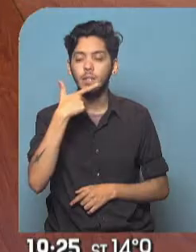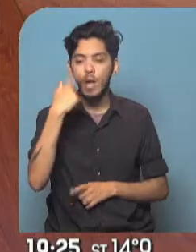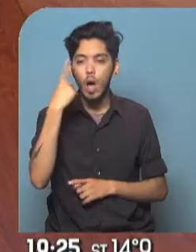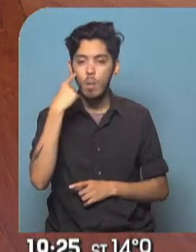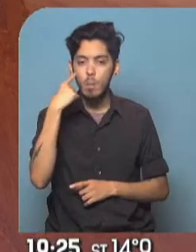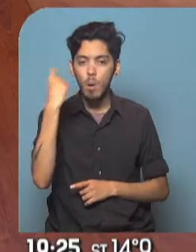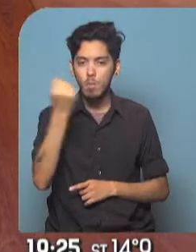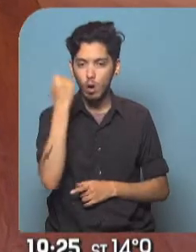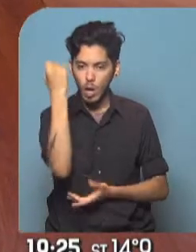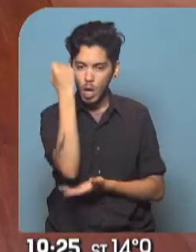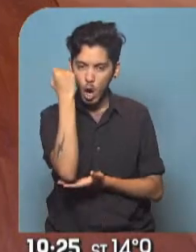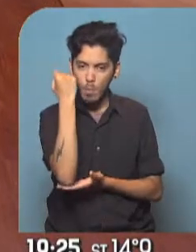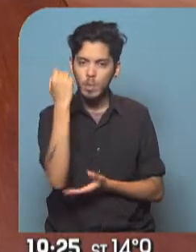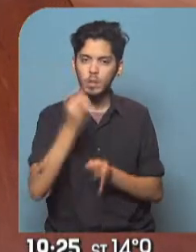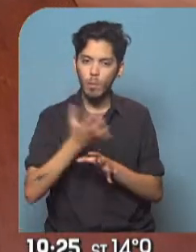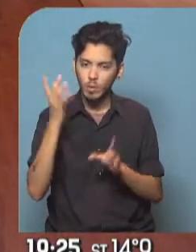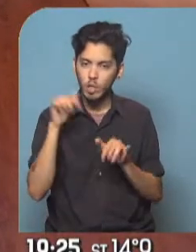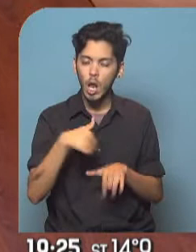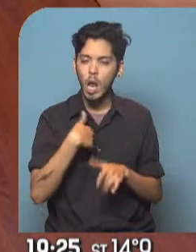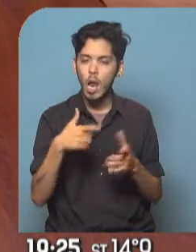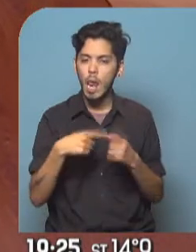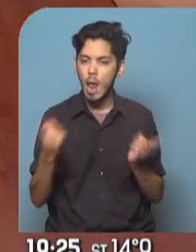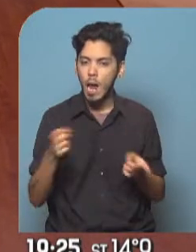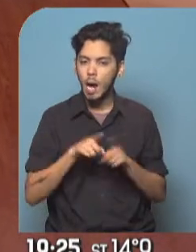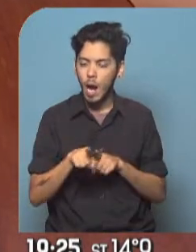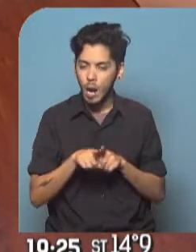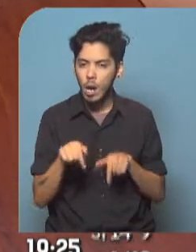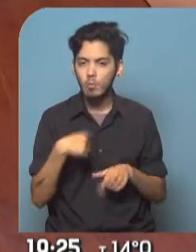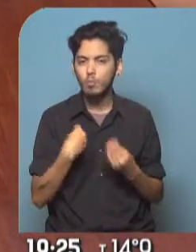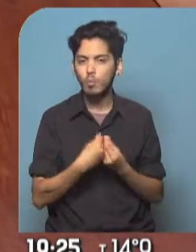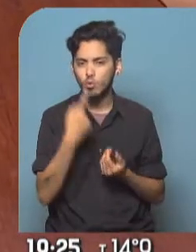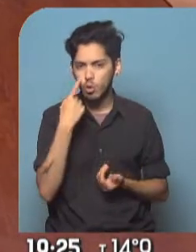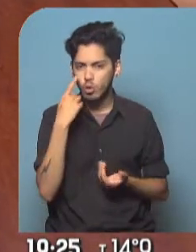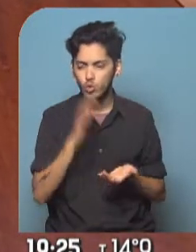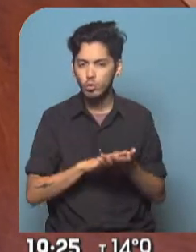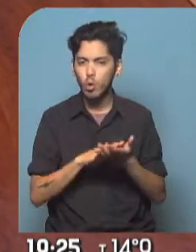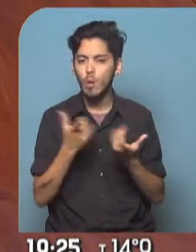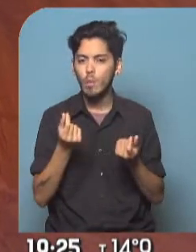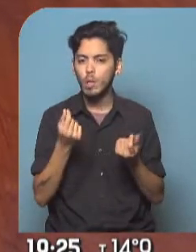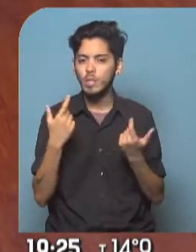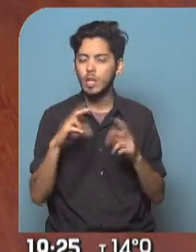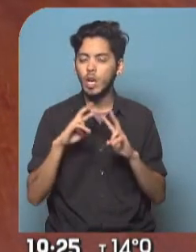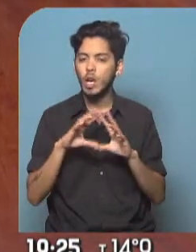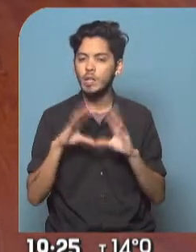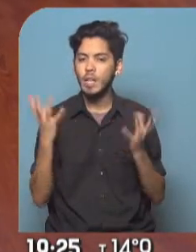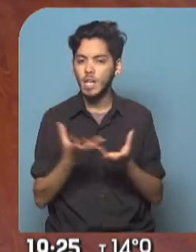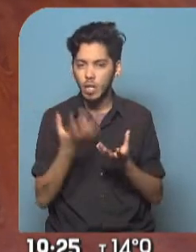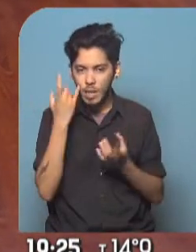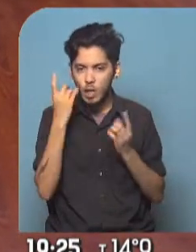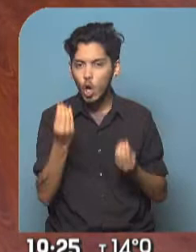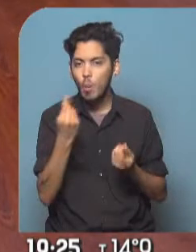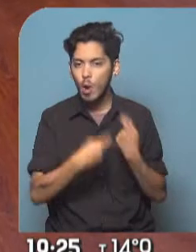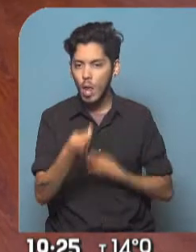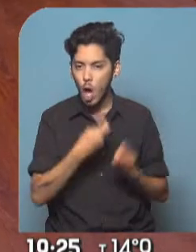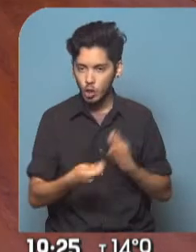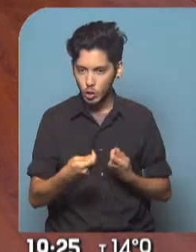economista de amplia trayectoria y de mucho conocimiento en cuanto a las finanzas internacionales y a cómo negociar. Bienvenido, Daniel, ¿cómo le va?